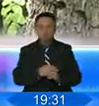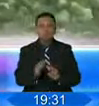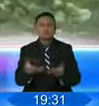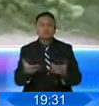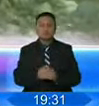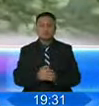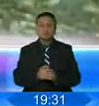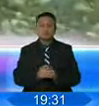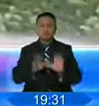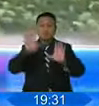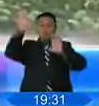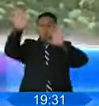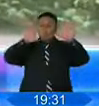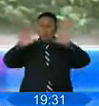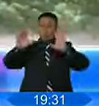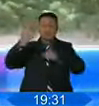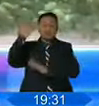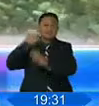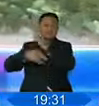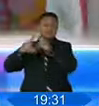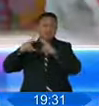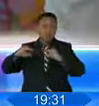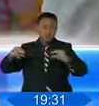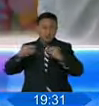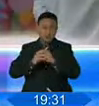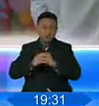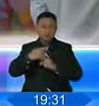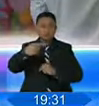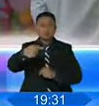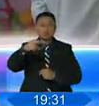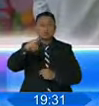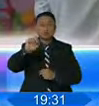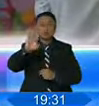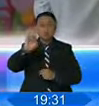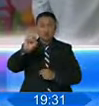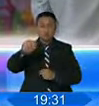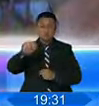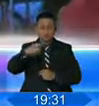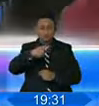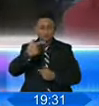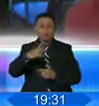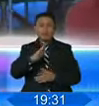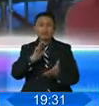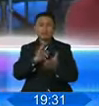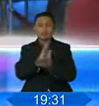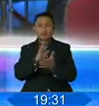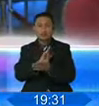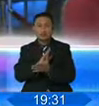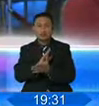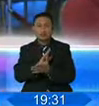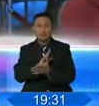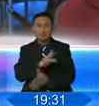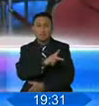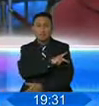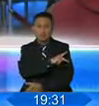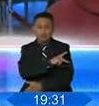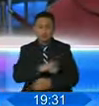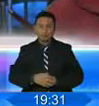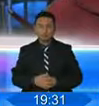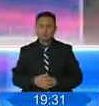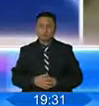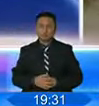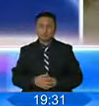del Museo de Historia Natural Gustavo Orsés de la Escuela Politécnica Nacional. Tenemos maquetas de animales